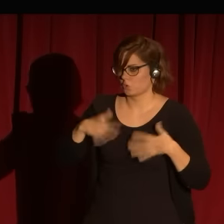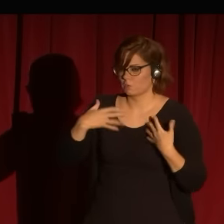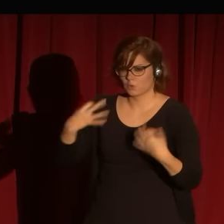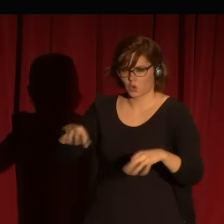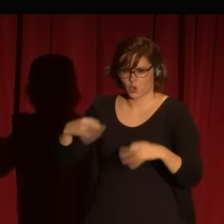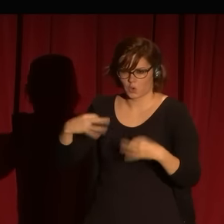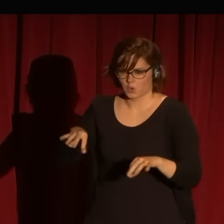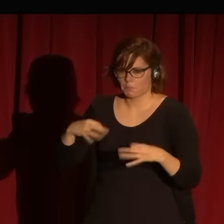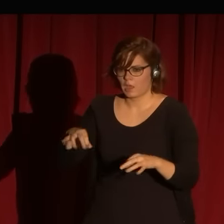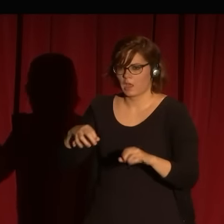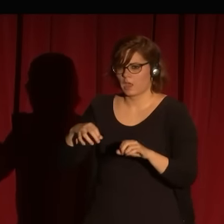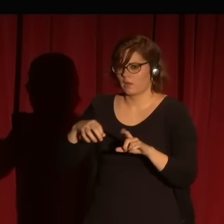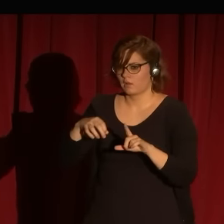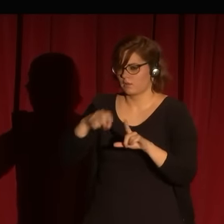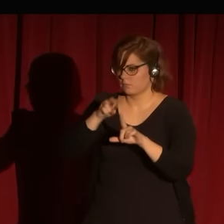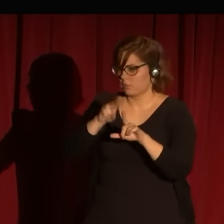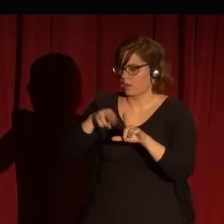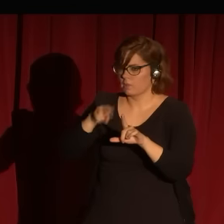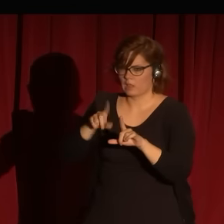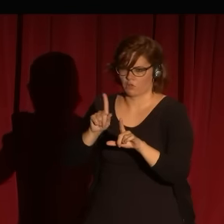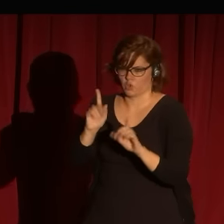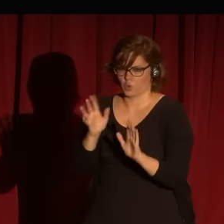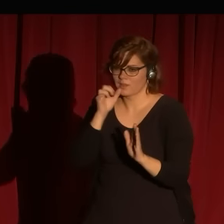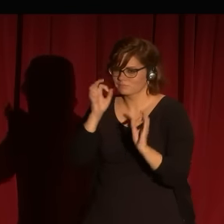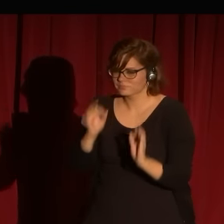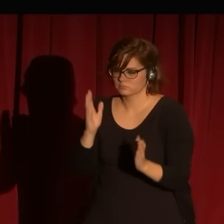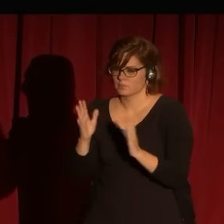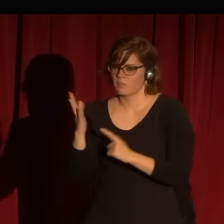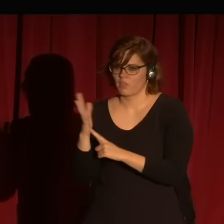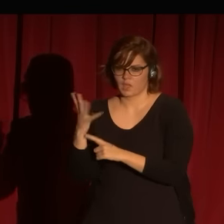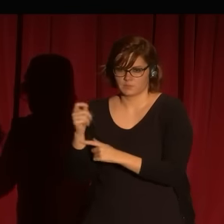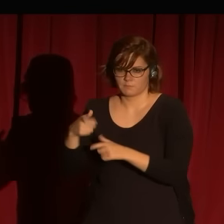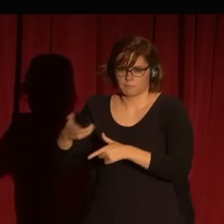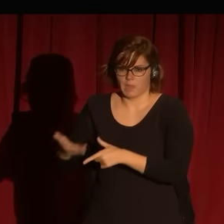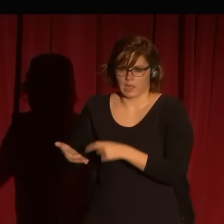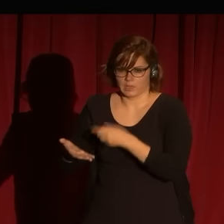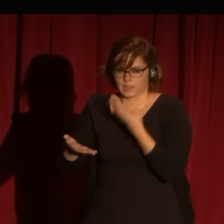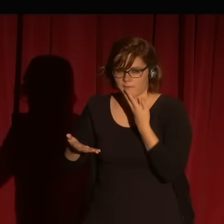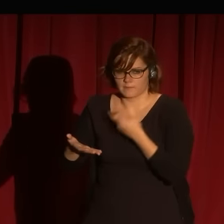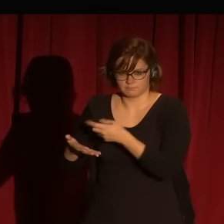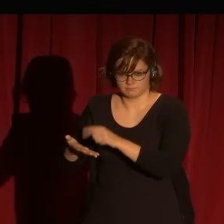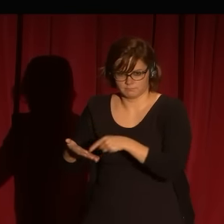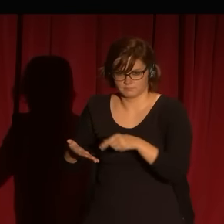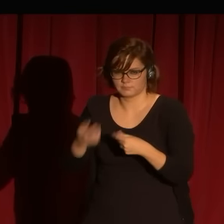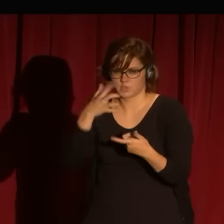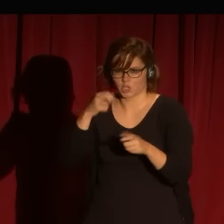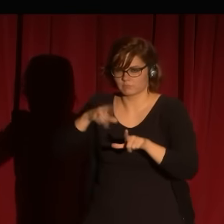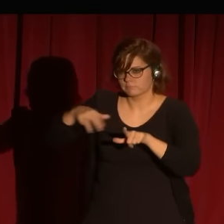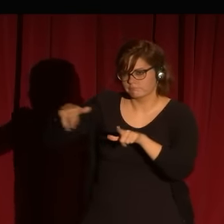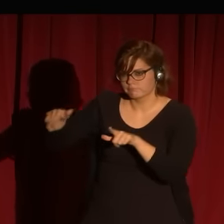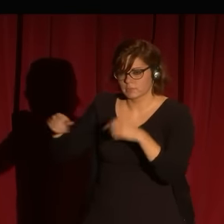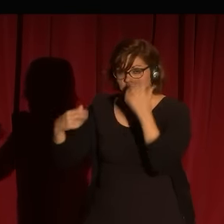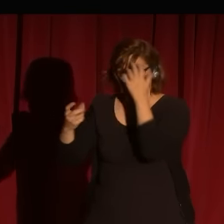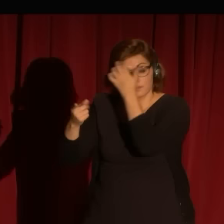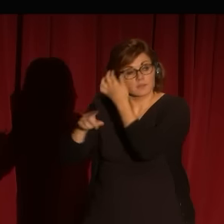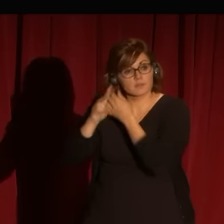normal sin estar pintando en este en cambio se ve que tiene en la mano derecha una paleta y que está pintando intentando